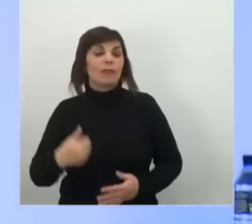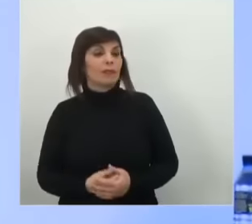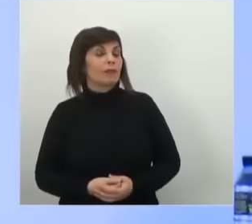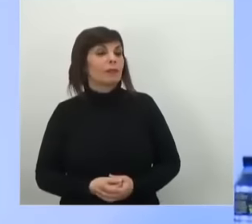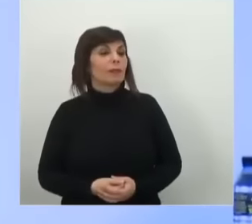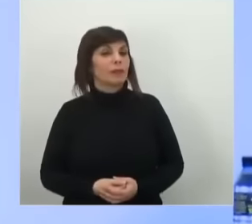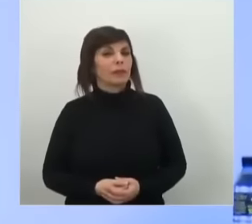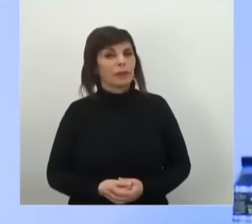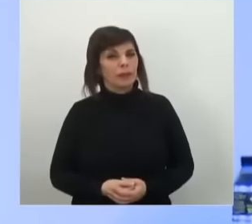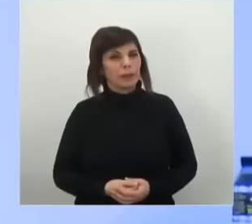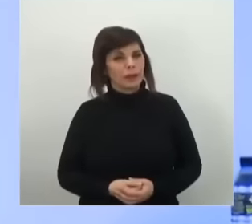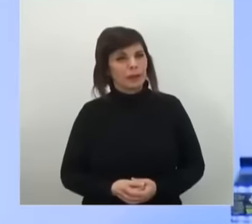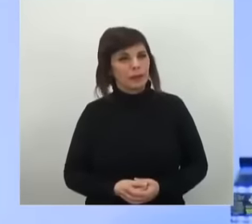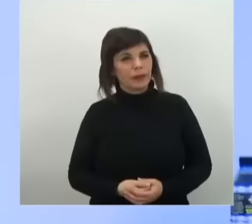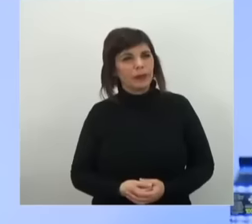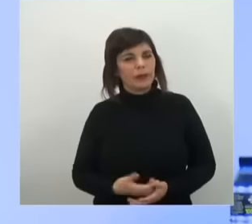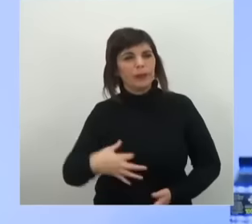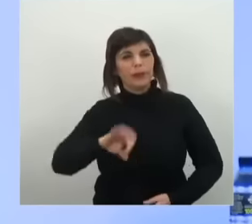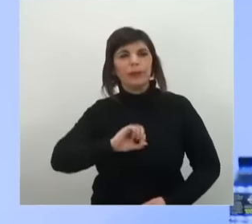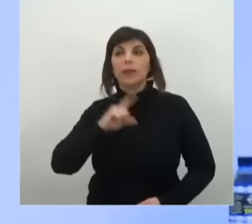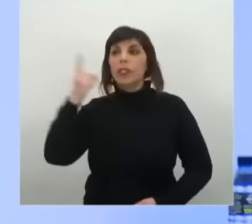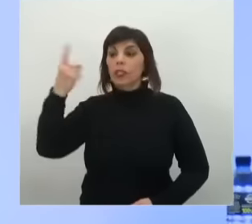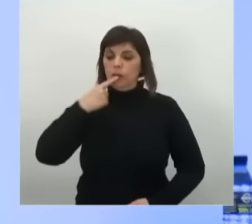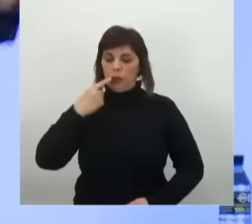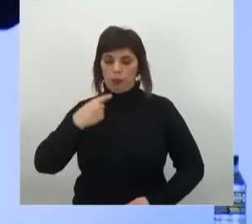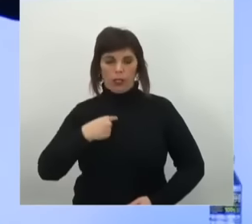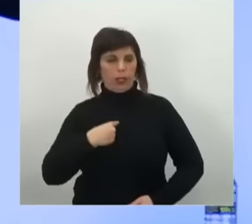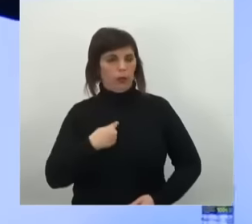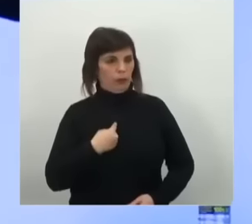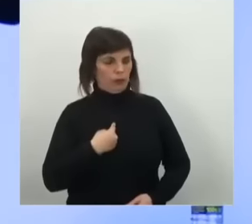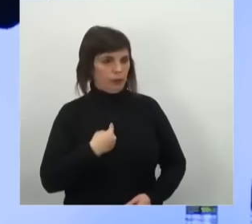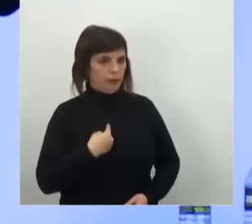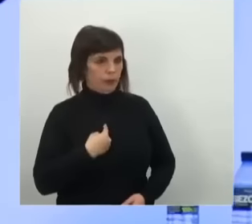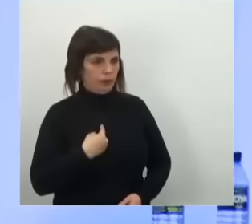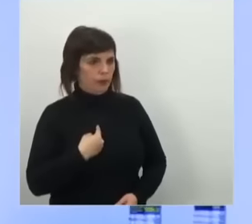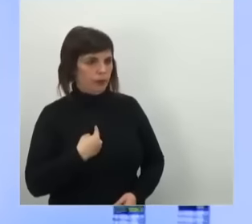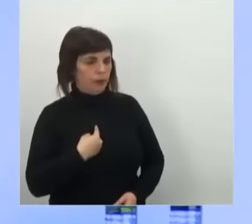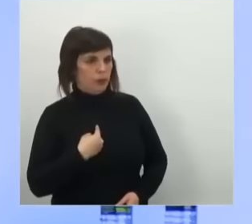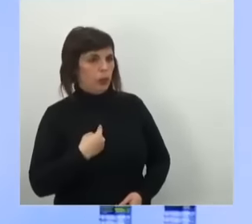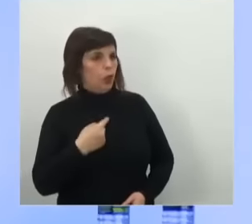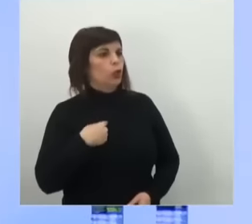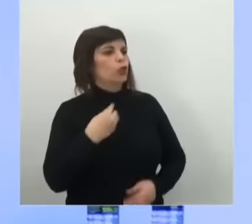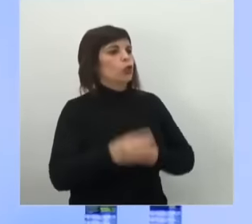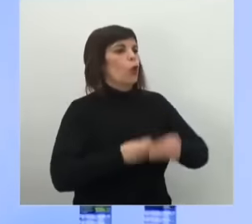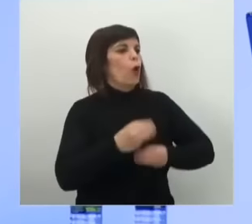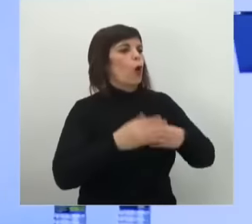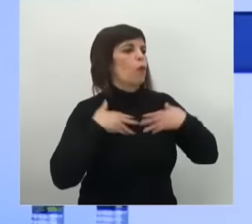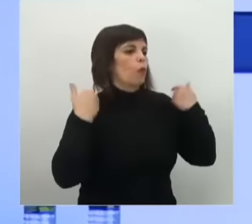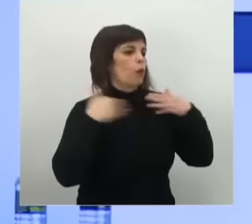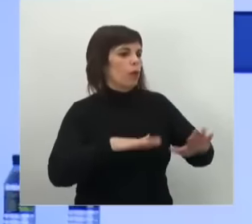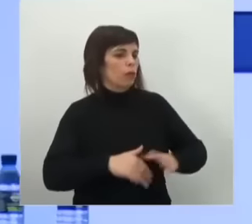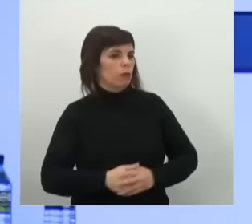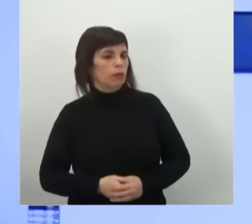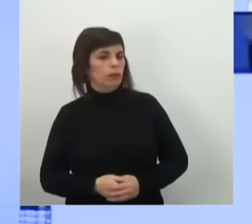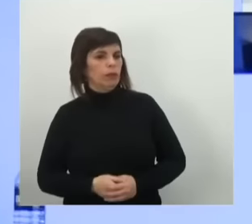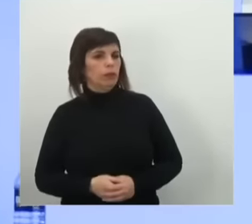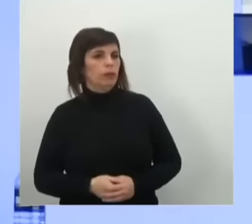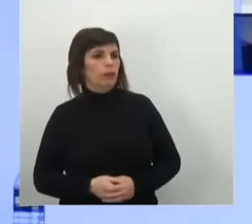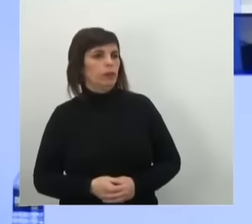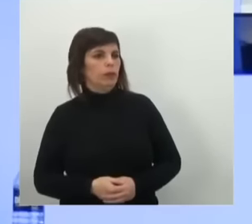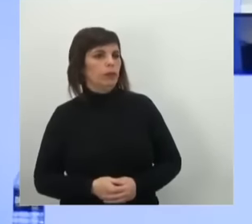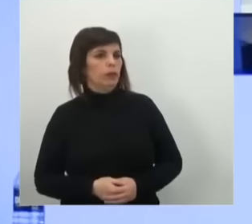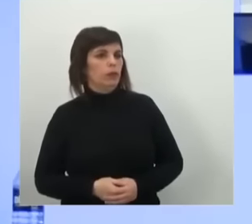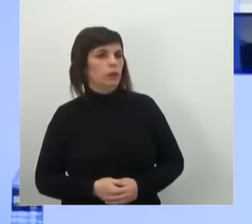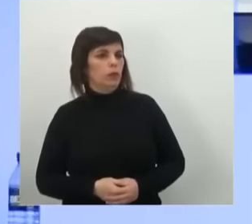Pero saben que por otro lado el Señor me habló en ese mismo momento y me dijo yo hago como yo quiero yo soy